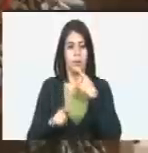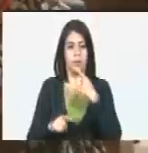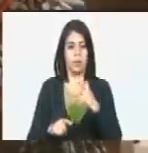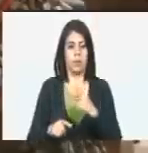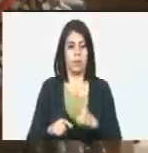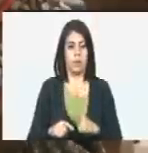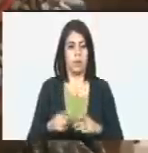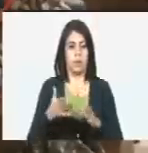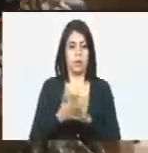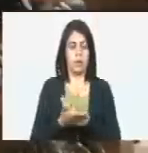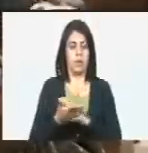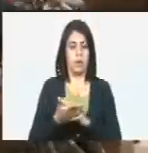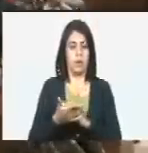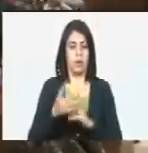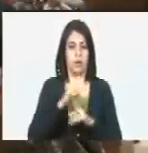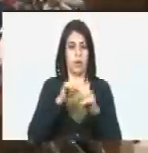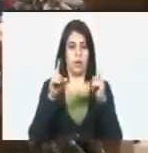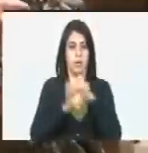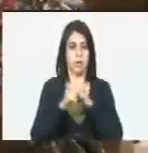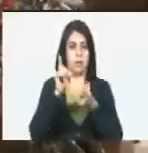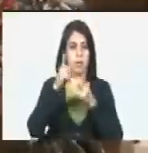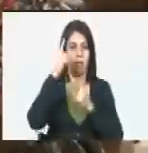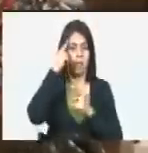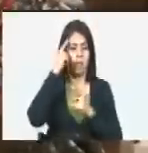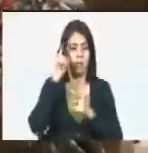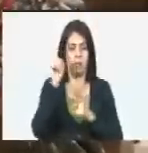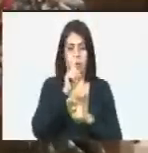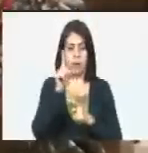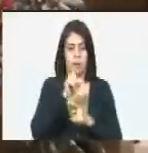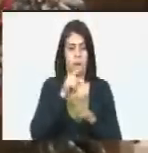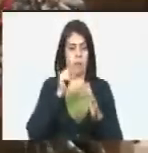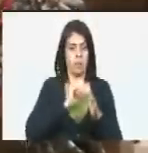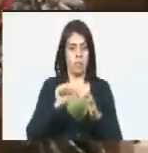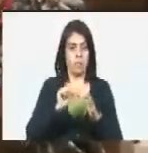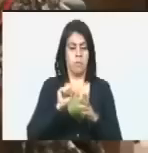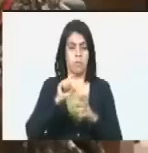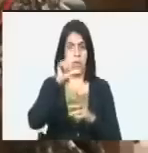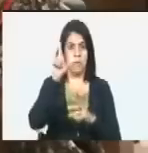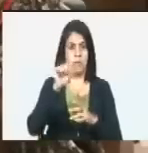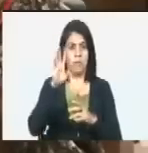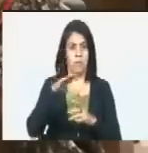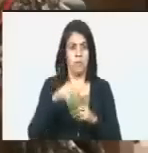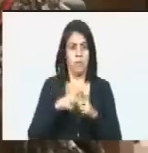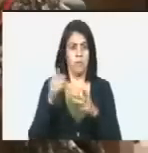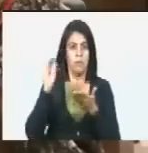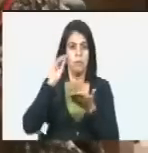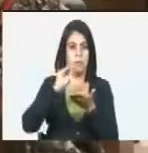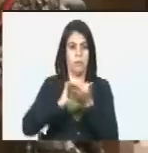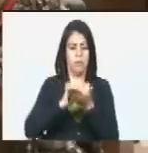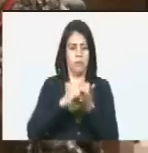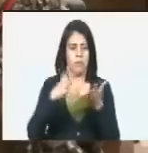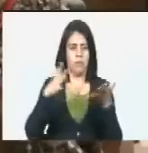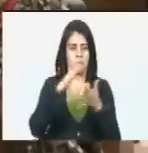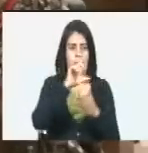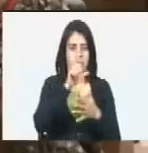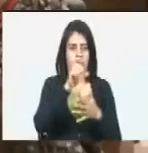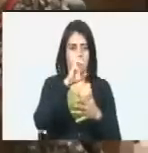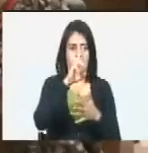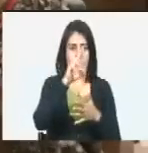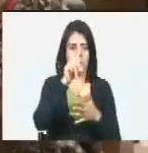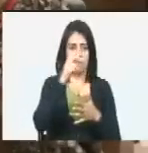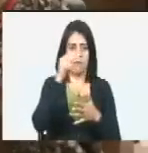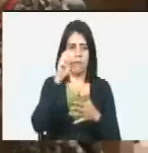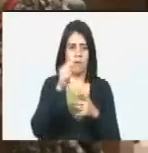obsequio de algo que no era de Guyana a la República, que no era de la Gran Bretaña, a la República